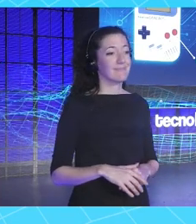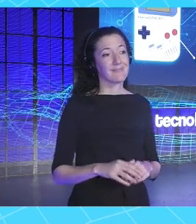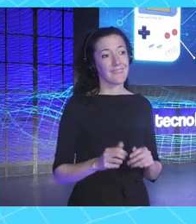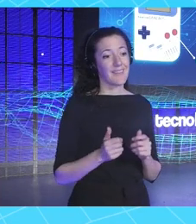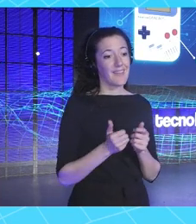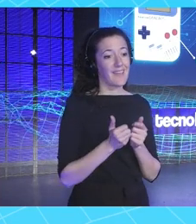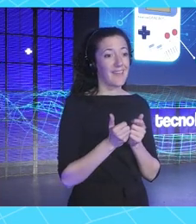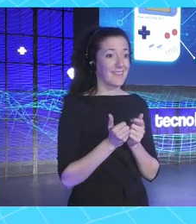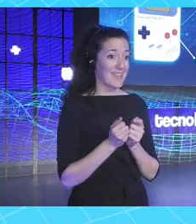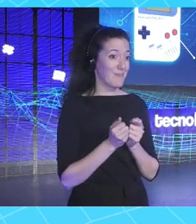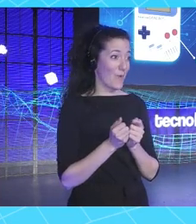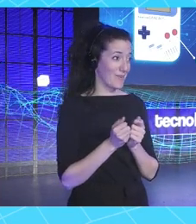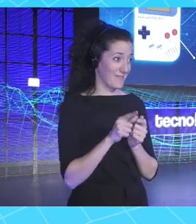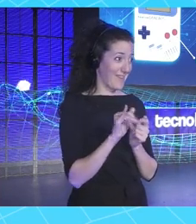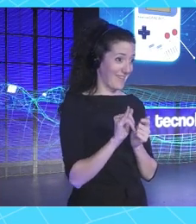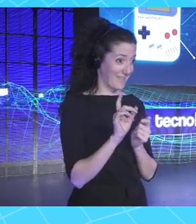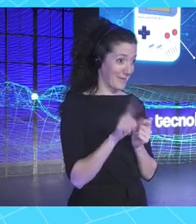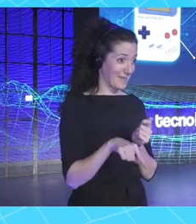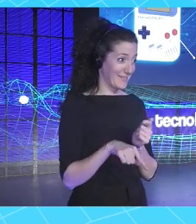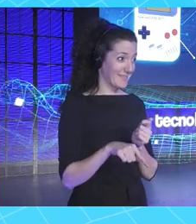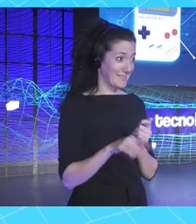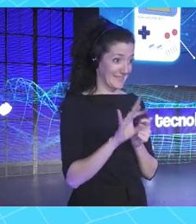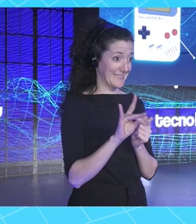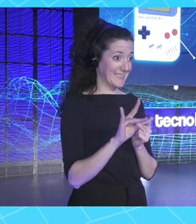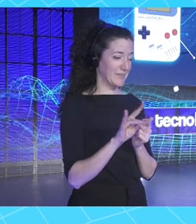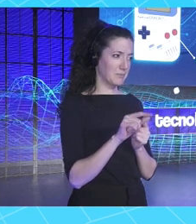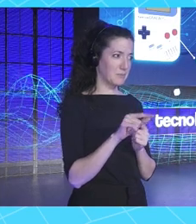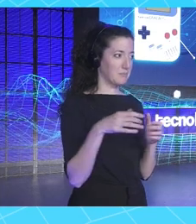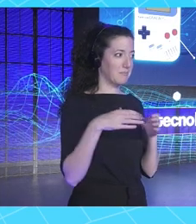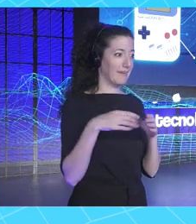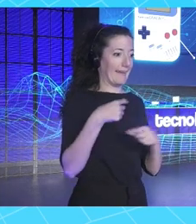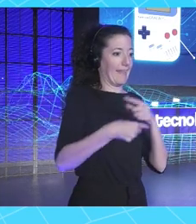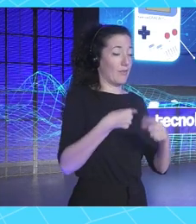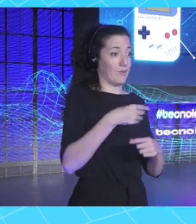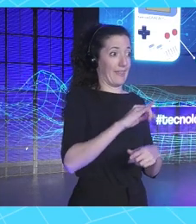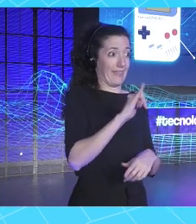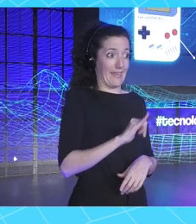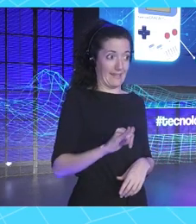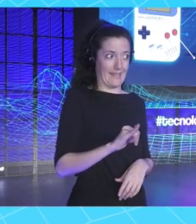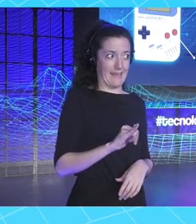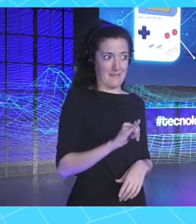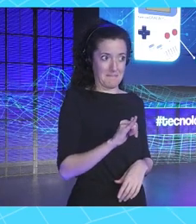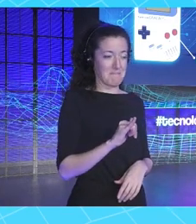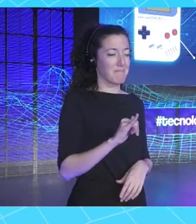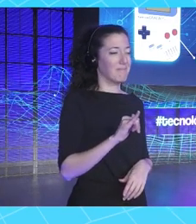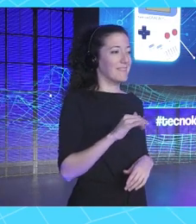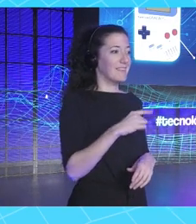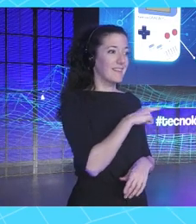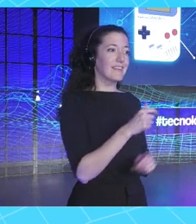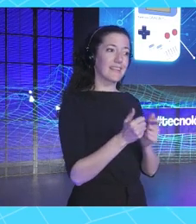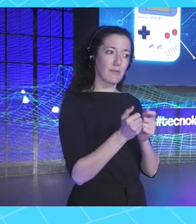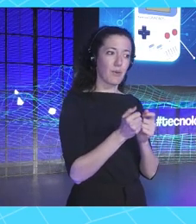habéis tenido también Sí no hay mucha generación Z por aquí vale la Game Boy eran juegos bonitos